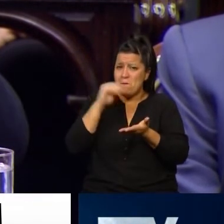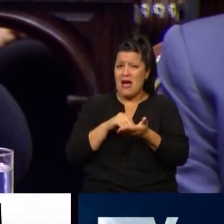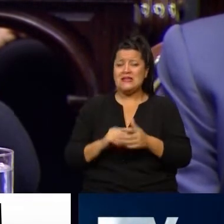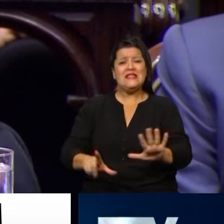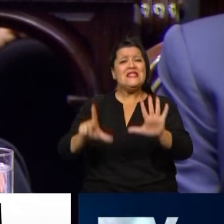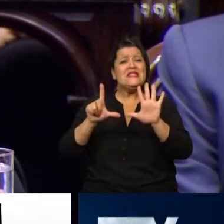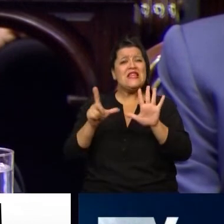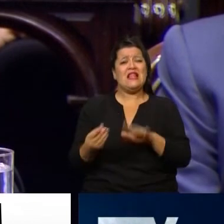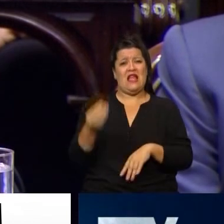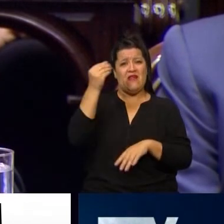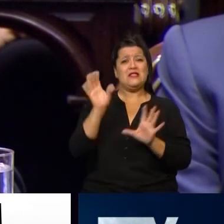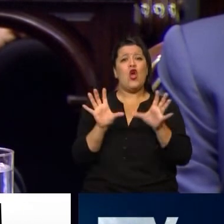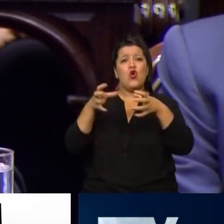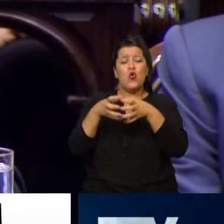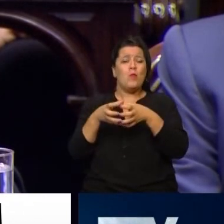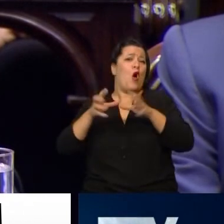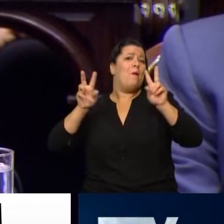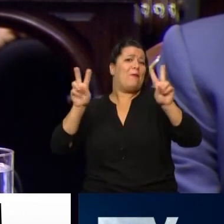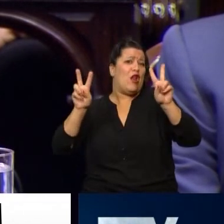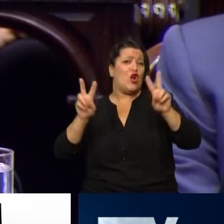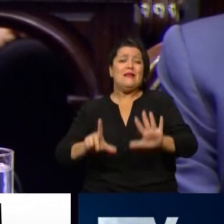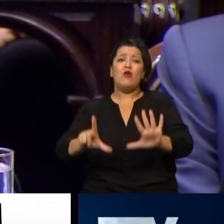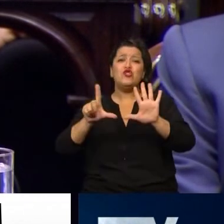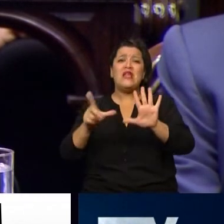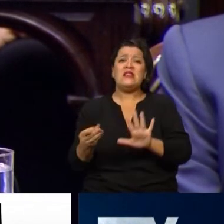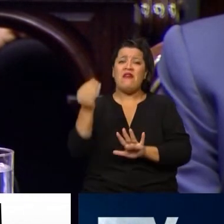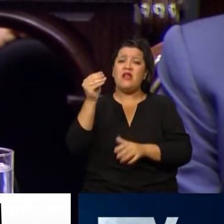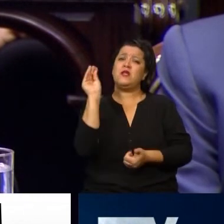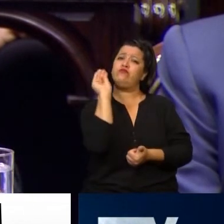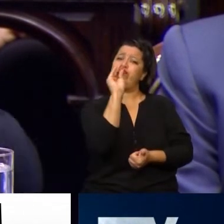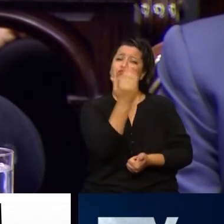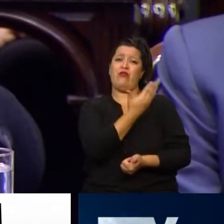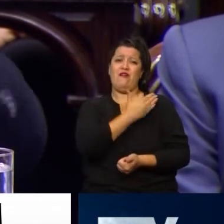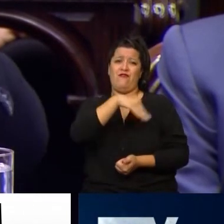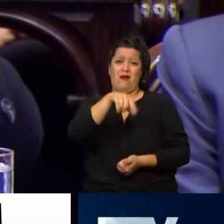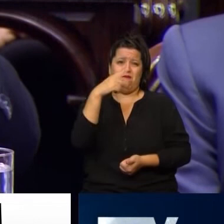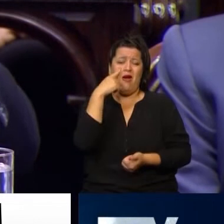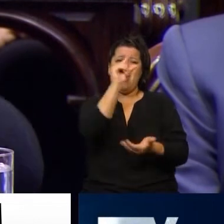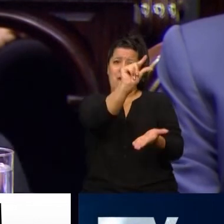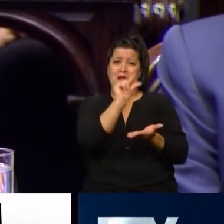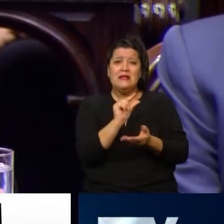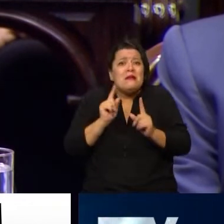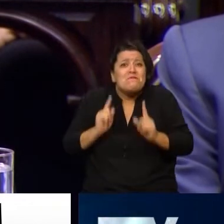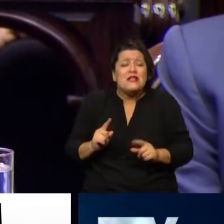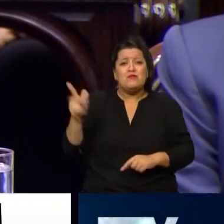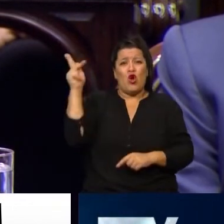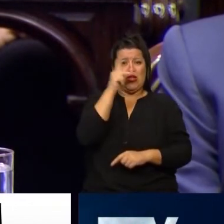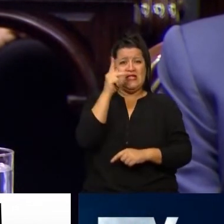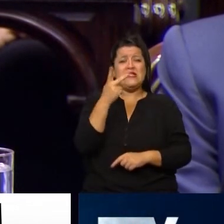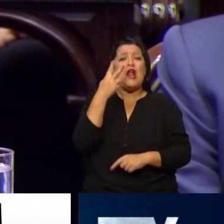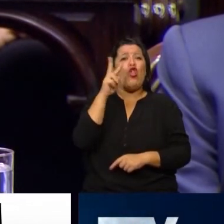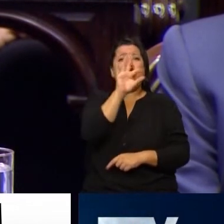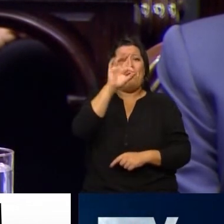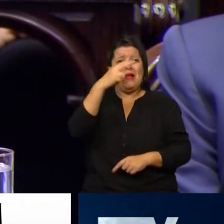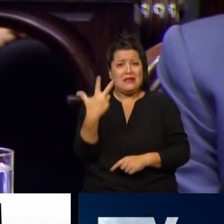7 veces acudió el peronismo al Fondo Monetario. Es más, Néstor Kirchner en el